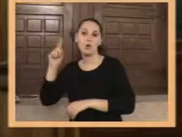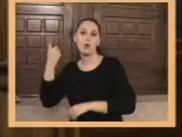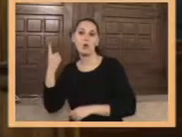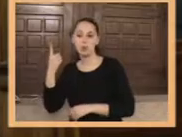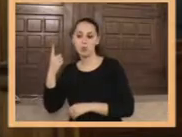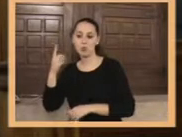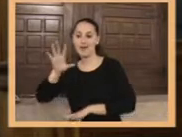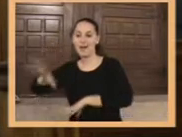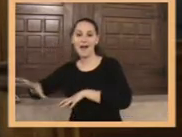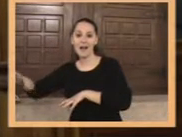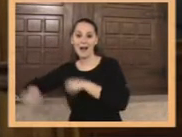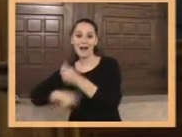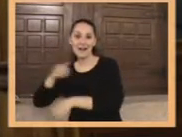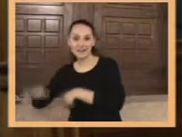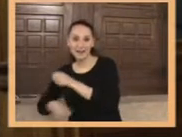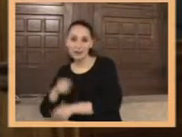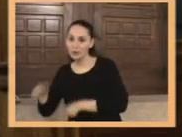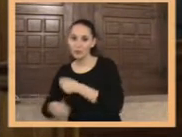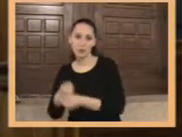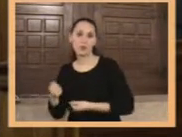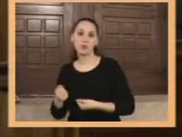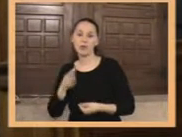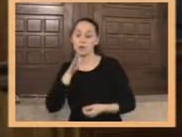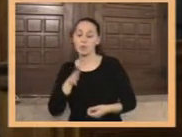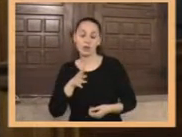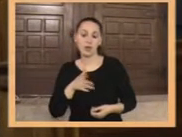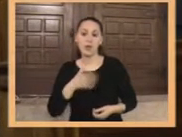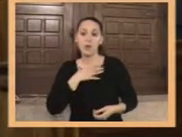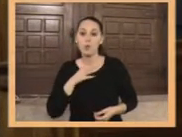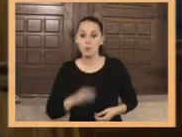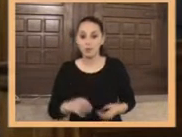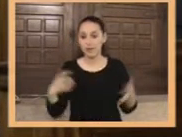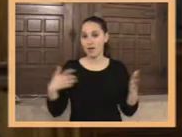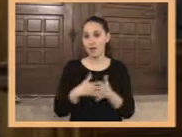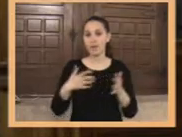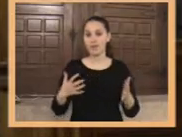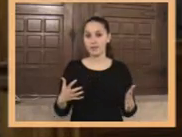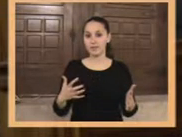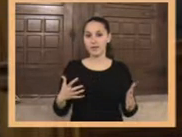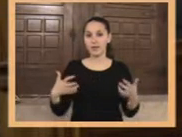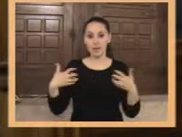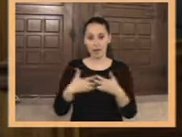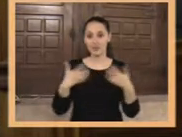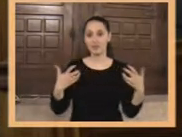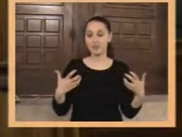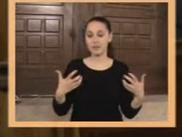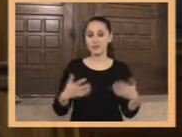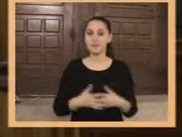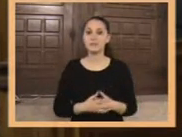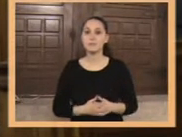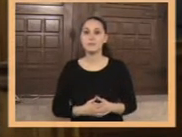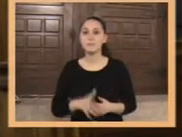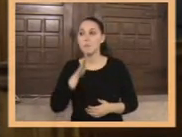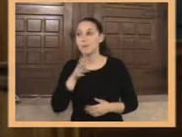porque algún día va a haber una desgracia, un día se va a llevar a una persona por delante. Entonces yo creo que sería bueno insistir